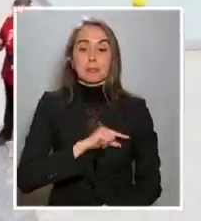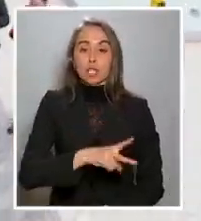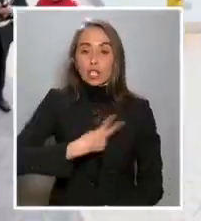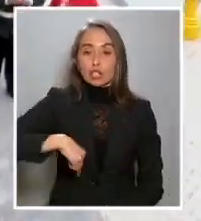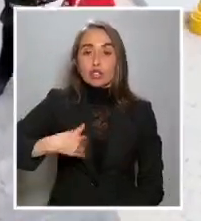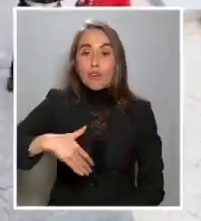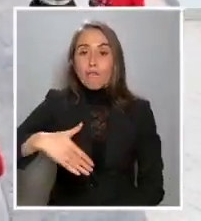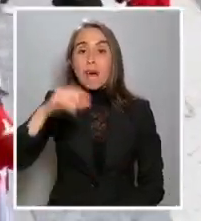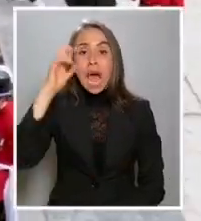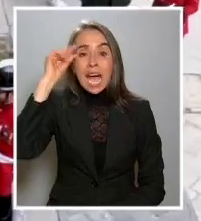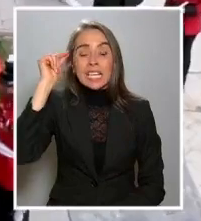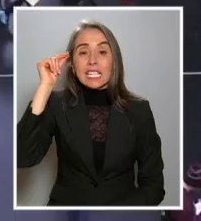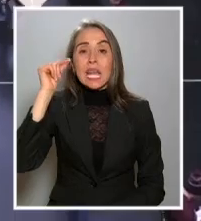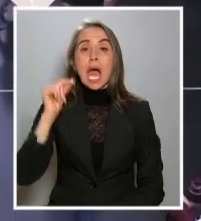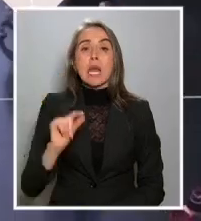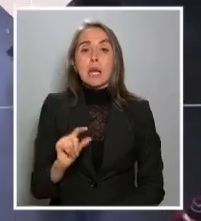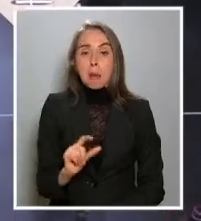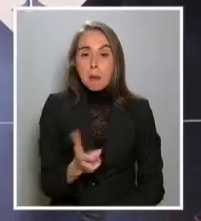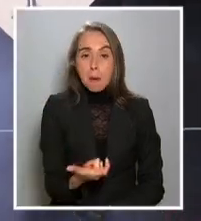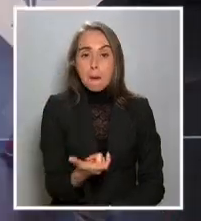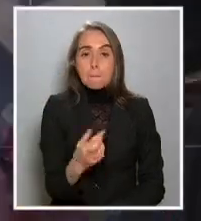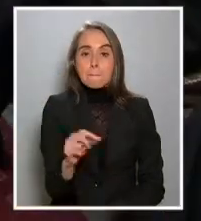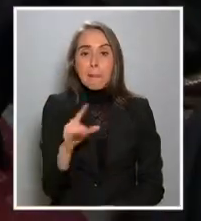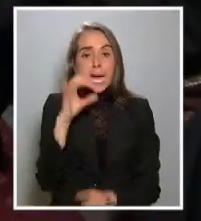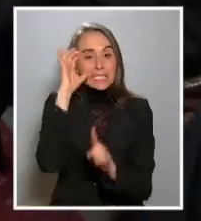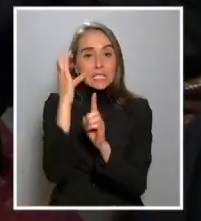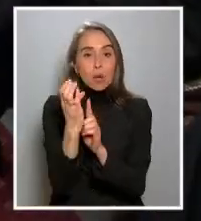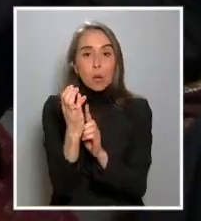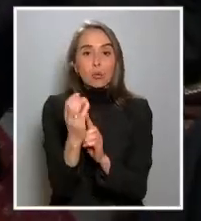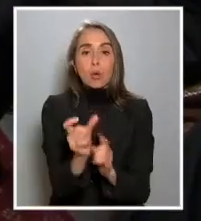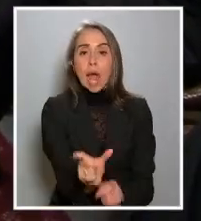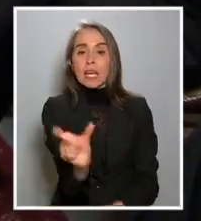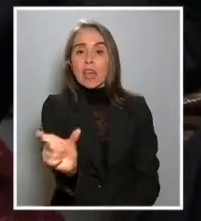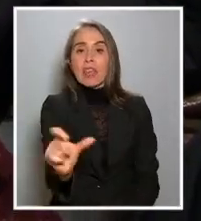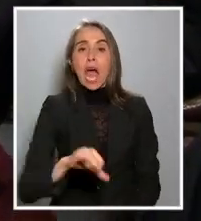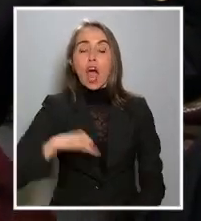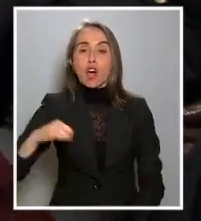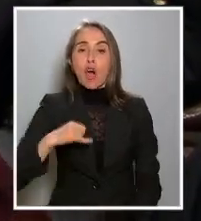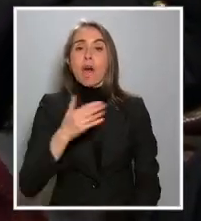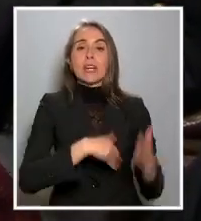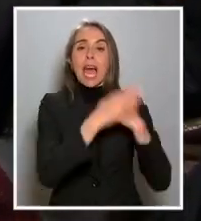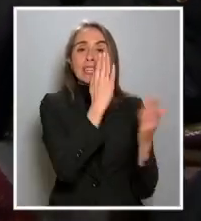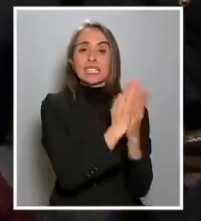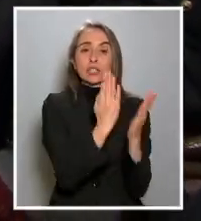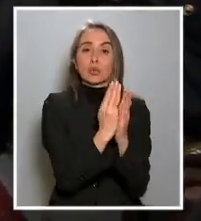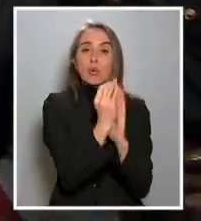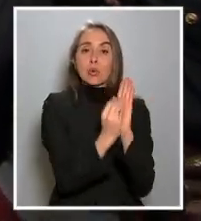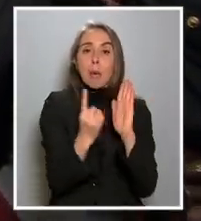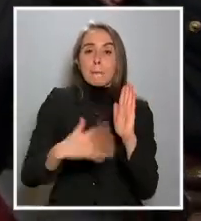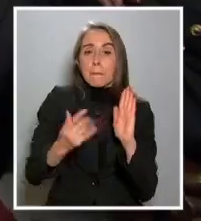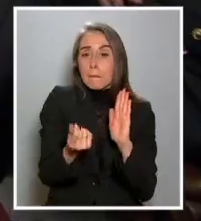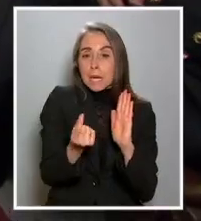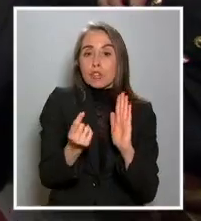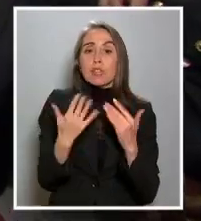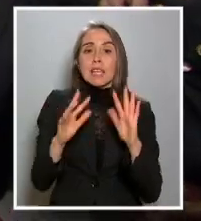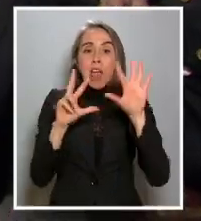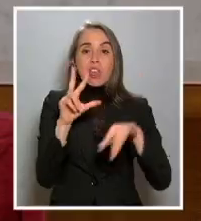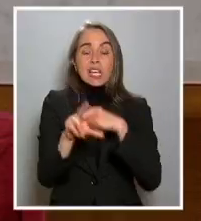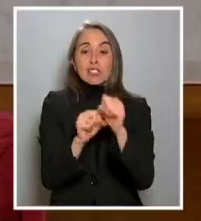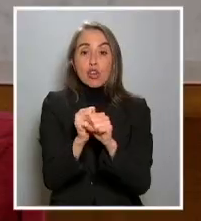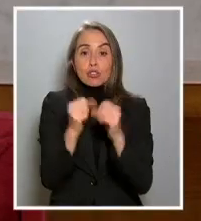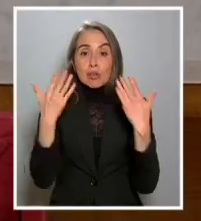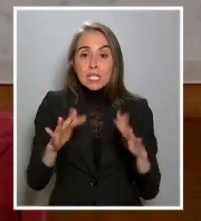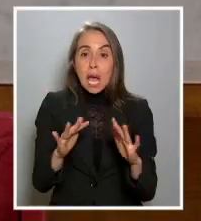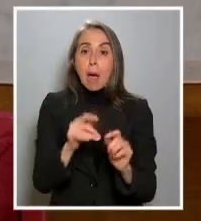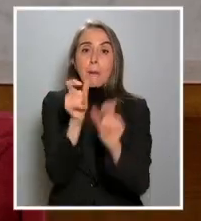a crear un pase cultural que se entregará a los jóvenes que fueron o son estudiantes prioritarios al cumplir 18 años y